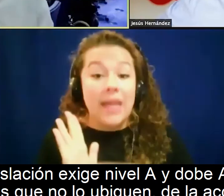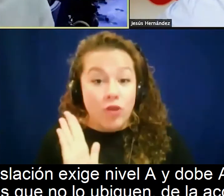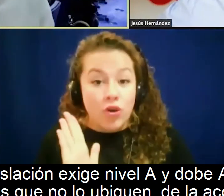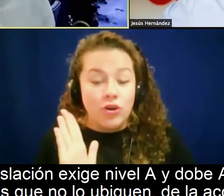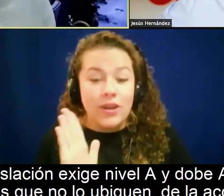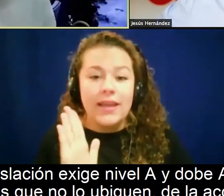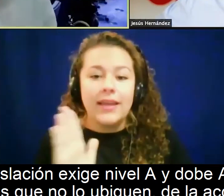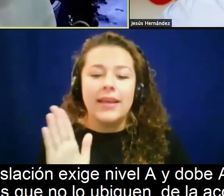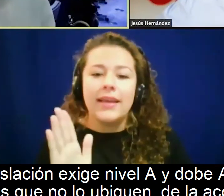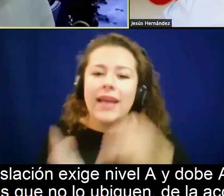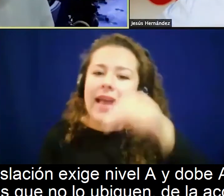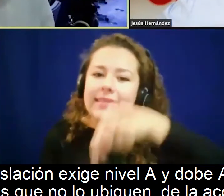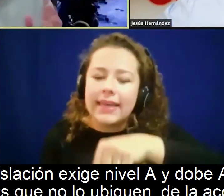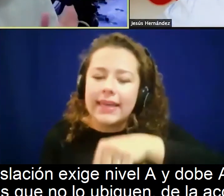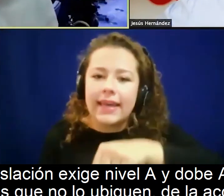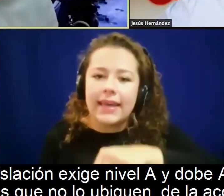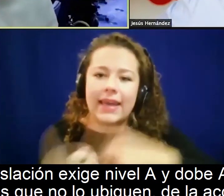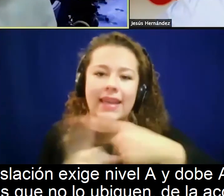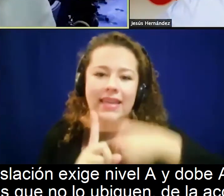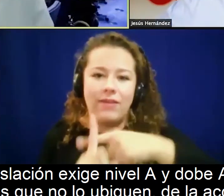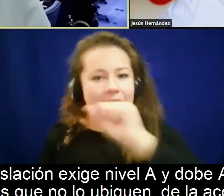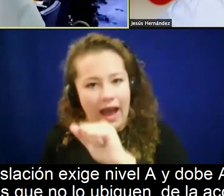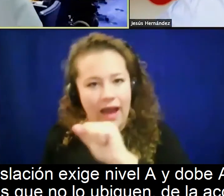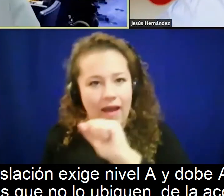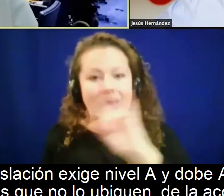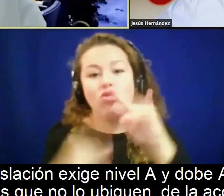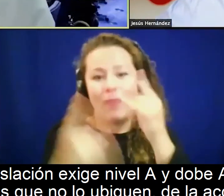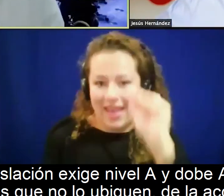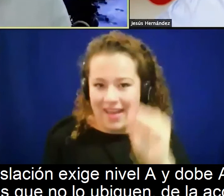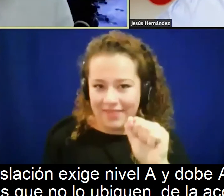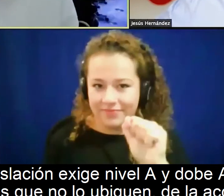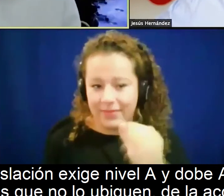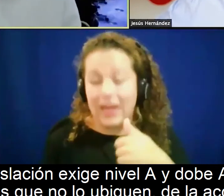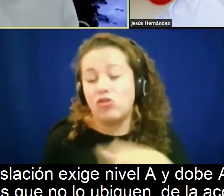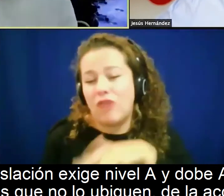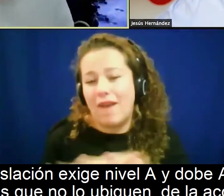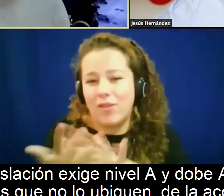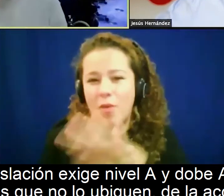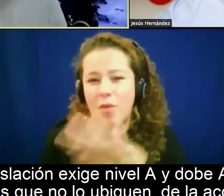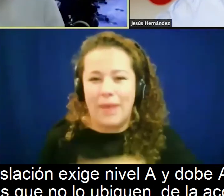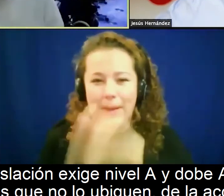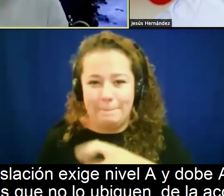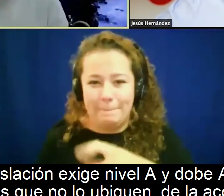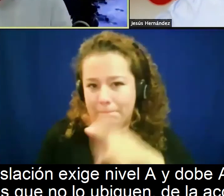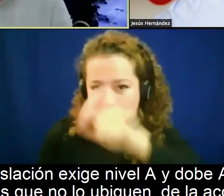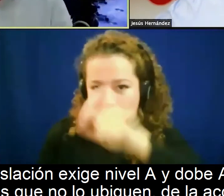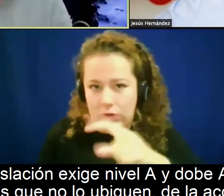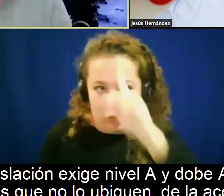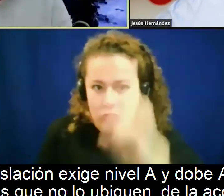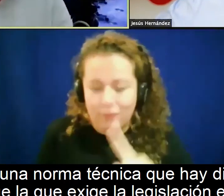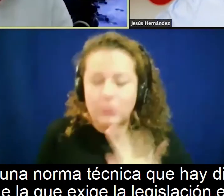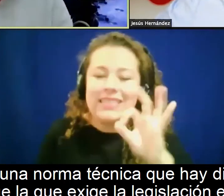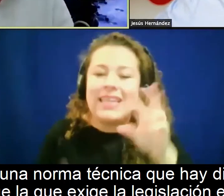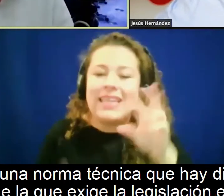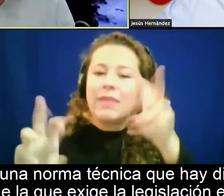exige nivel A y doble A. Aquí estamos hablando para aquellos que no lo ubiquen en la accesibilidad web, que digamos que se